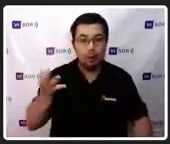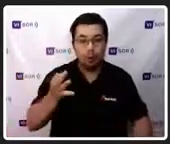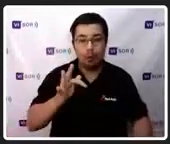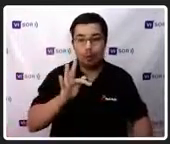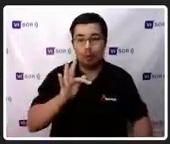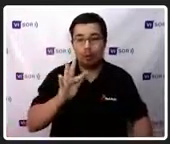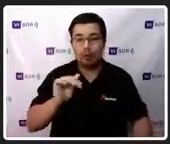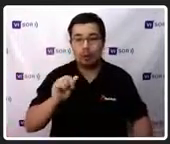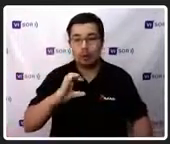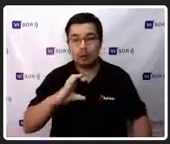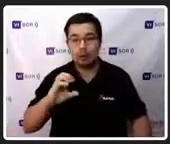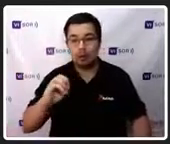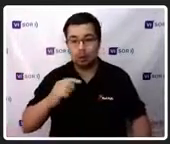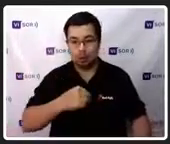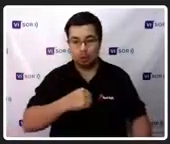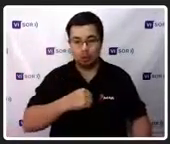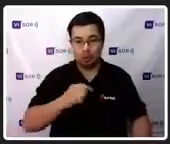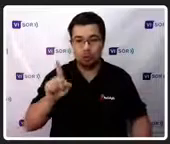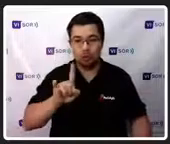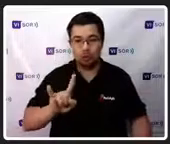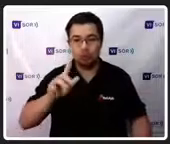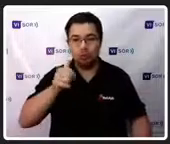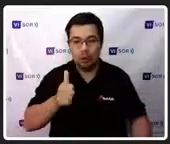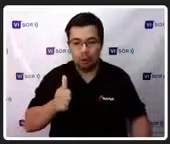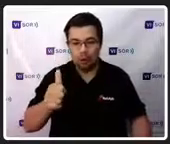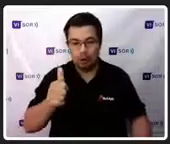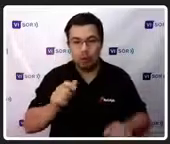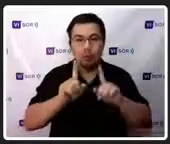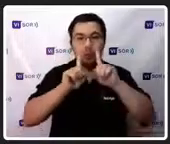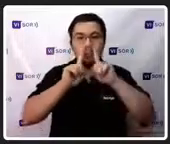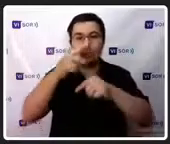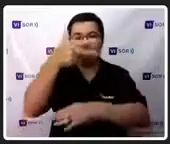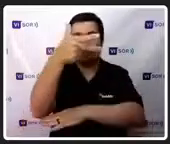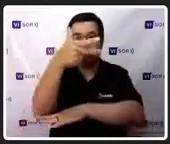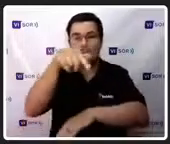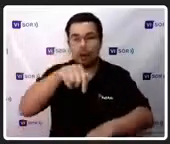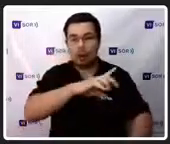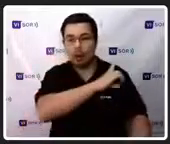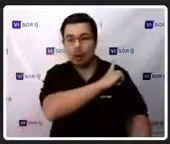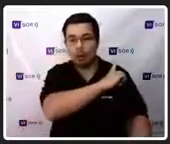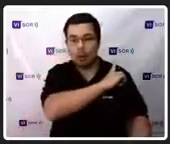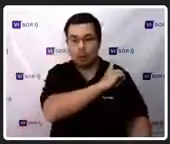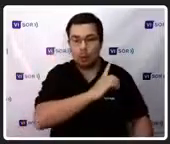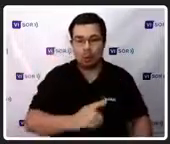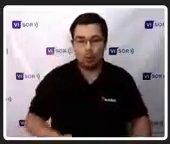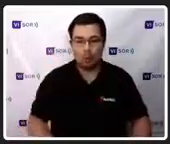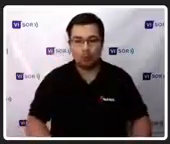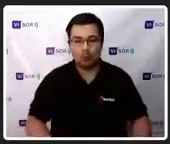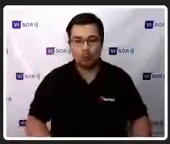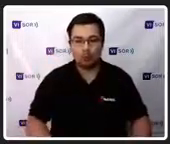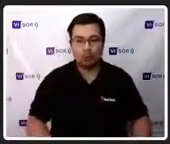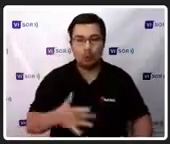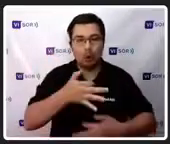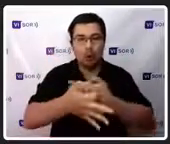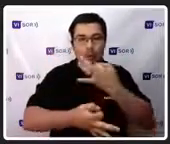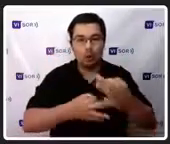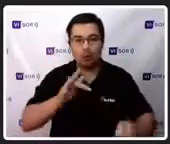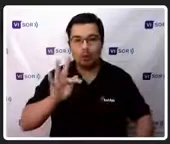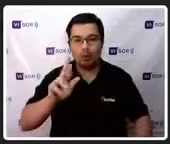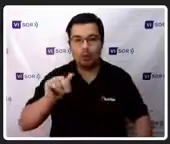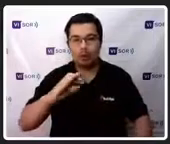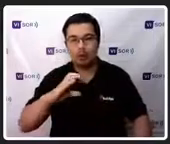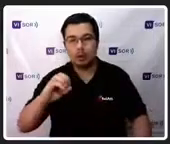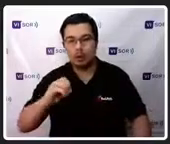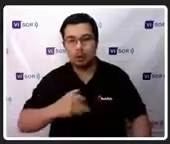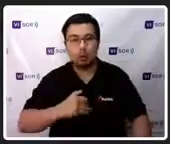y Hotelería acá en el Duoc. Y efectivamente, como dijo Francisco, me imagino que están todos bastante